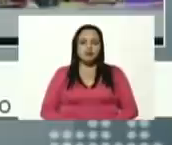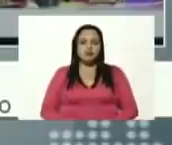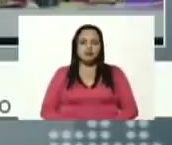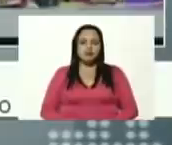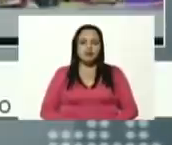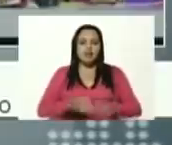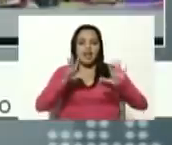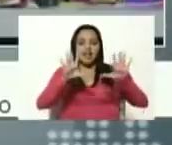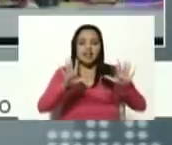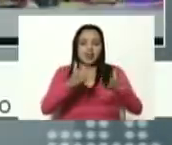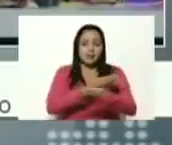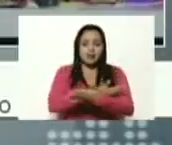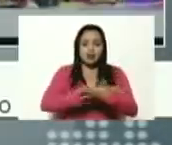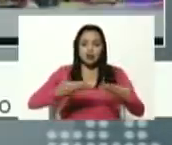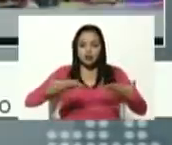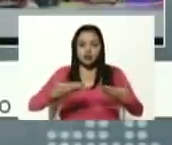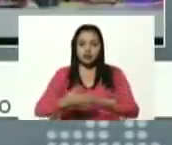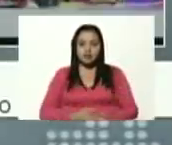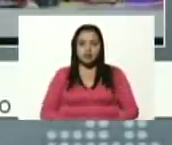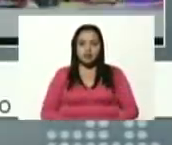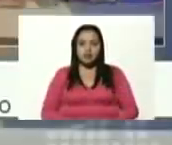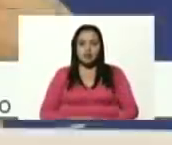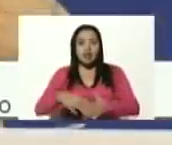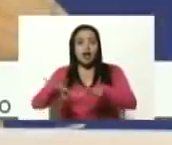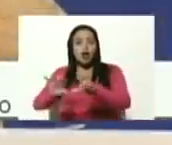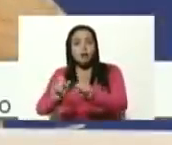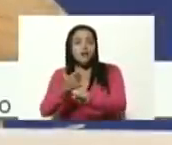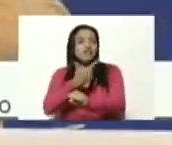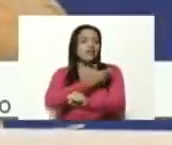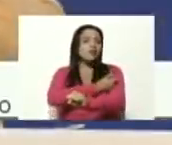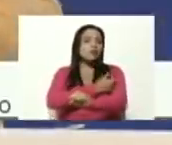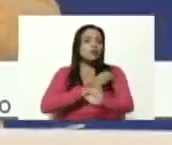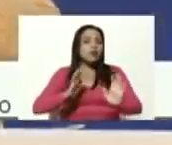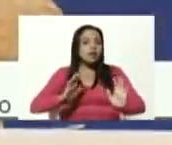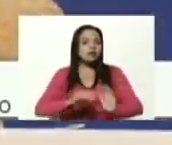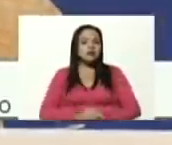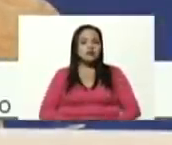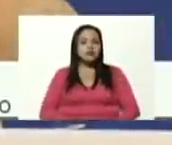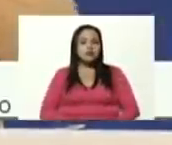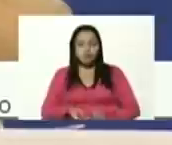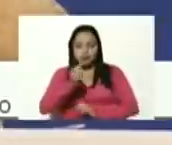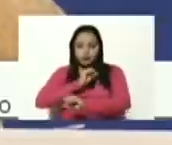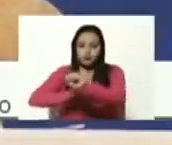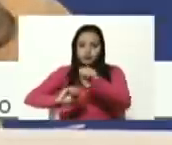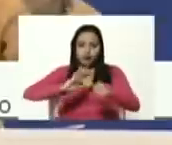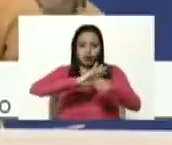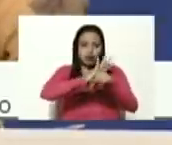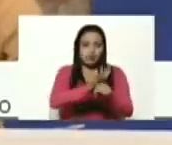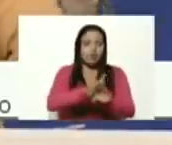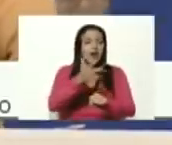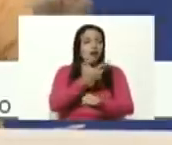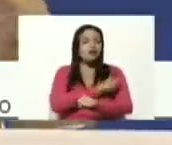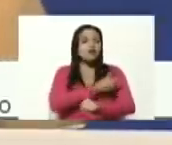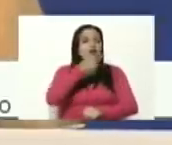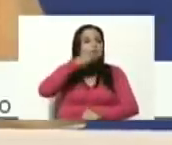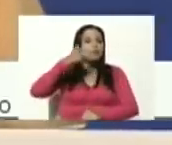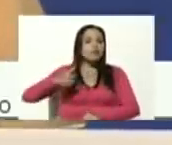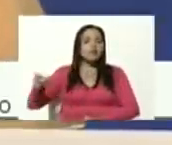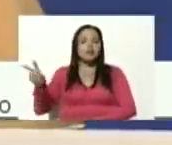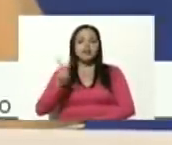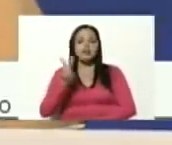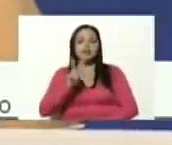10 millones para comprar vacunas contra el coronavirus para vacunar al pueblo de